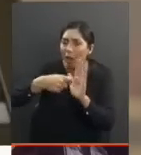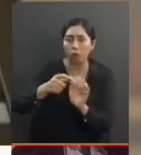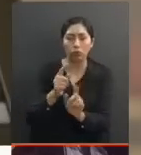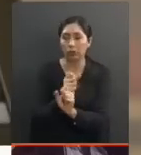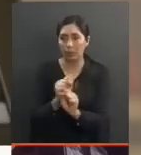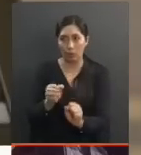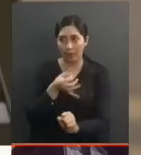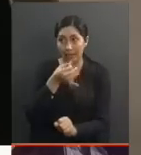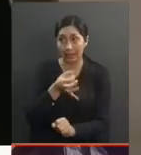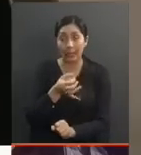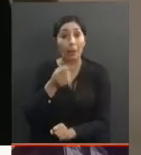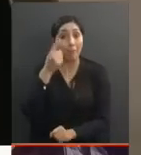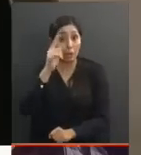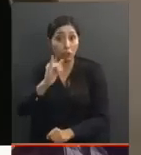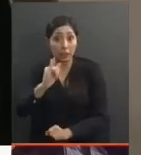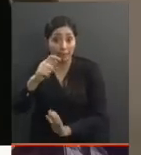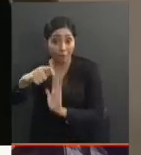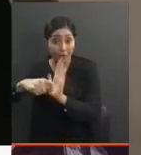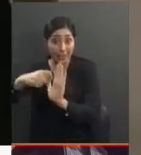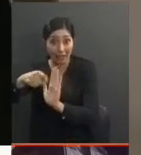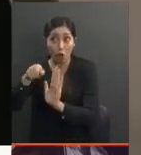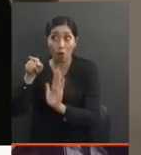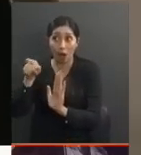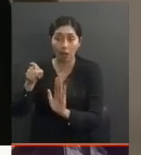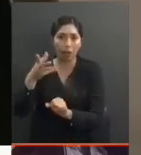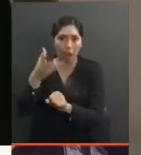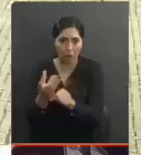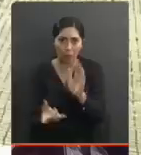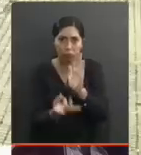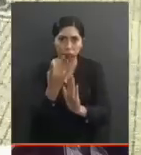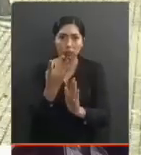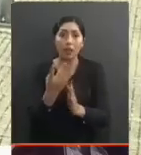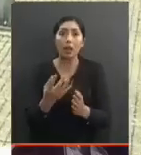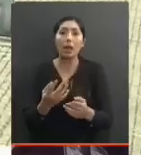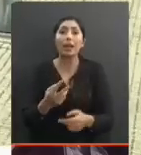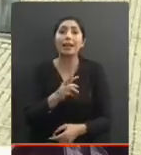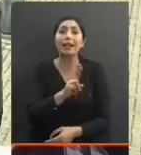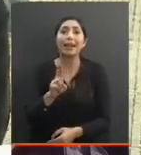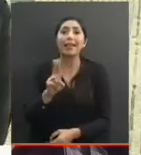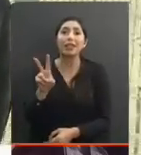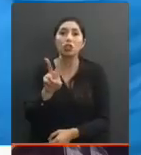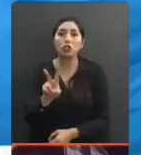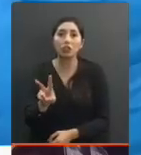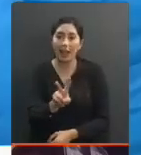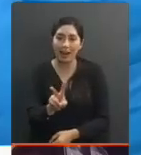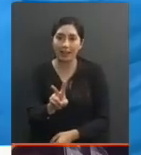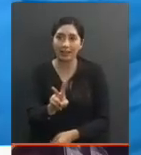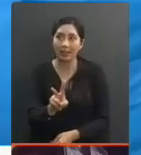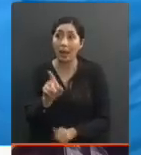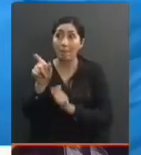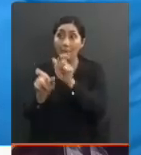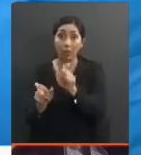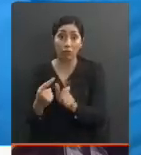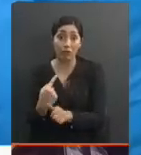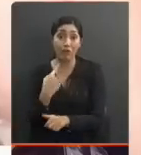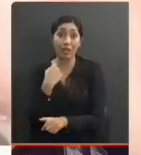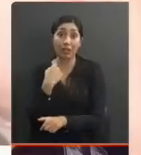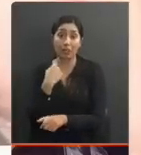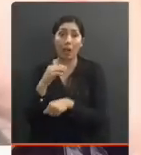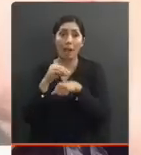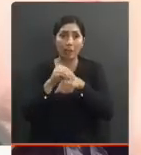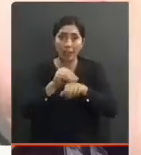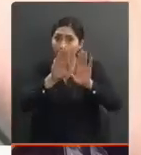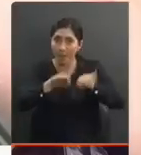podemos contar que estos videos están en redes sociales y que la víctima asegura son los mismos sujetos que identificó en el